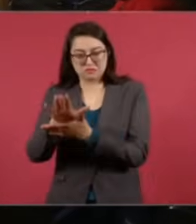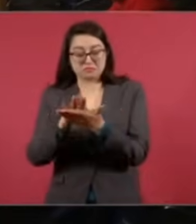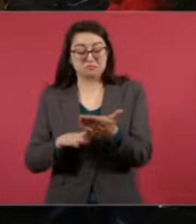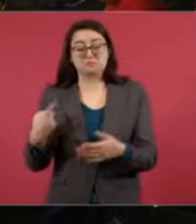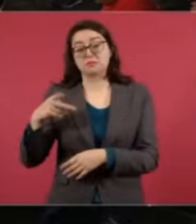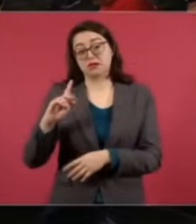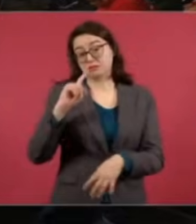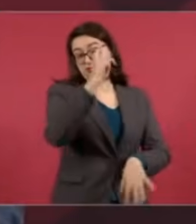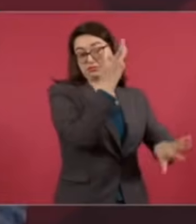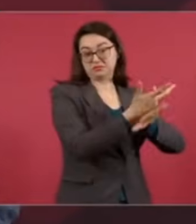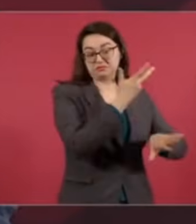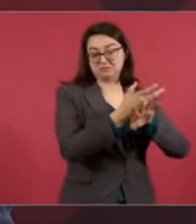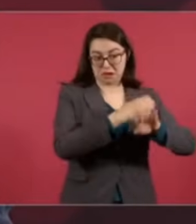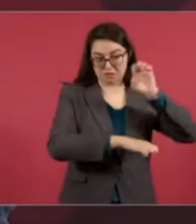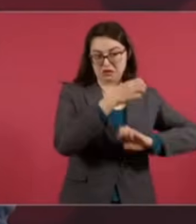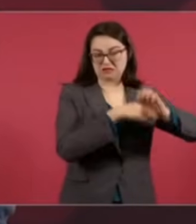despoja.